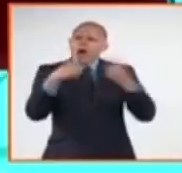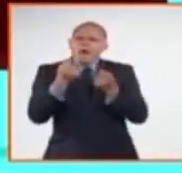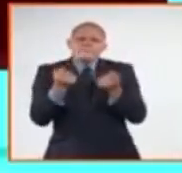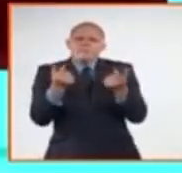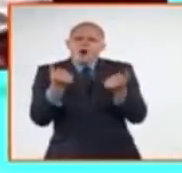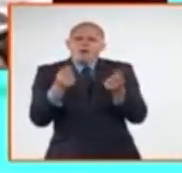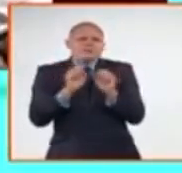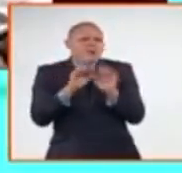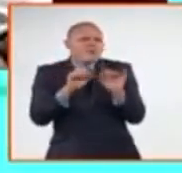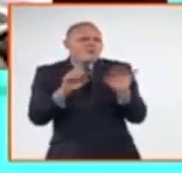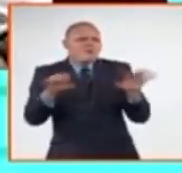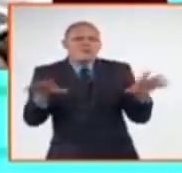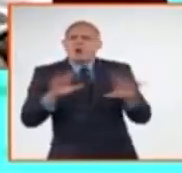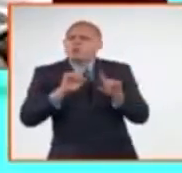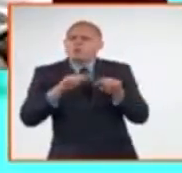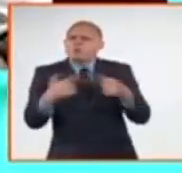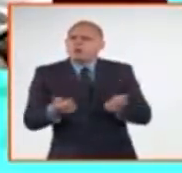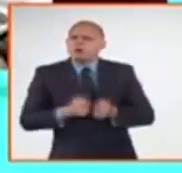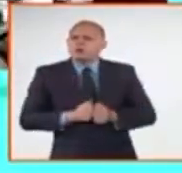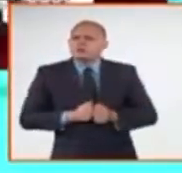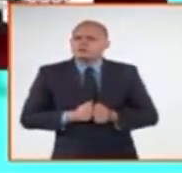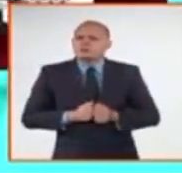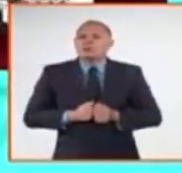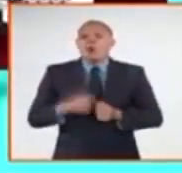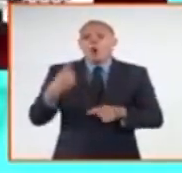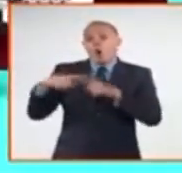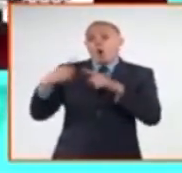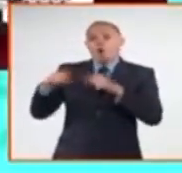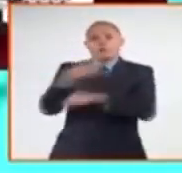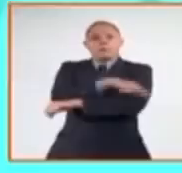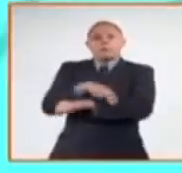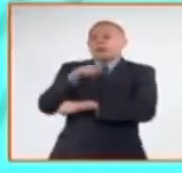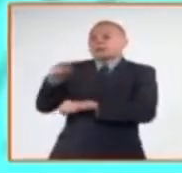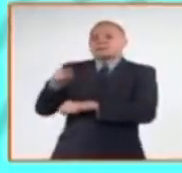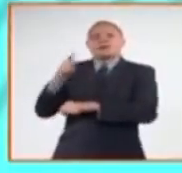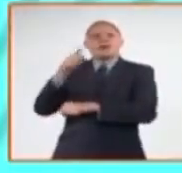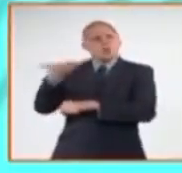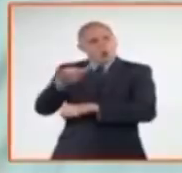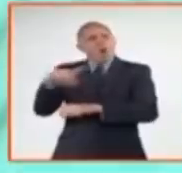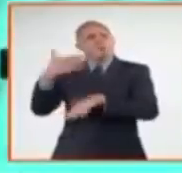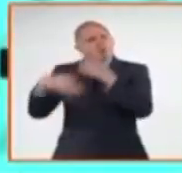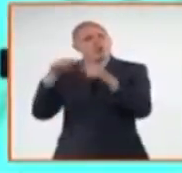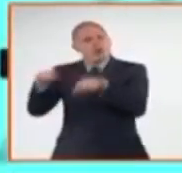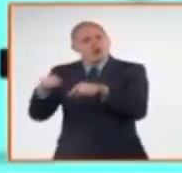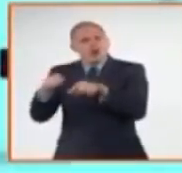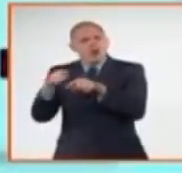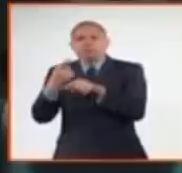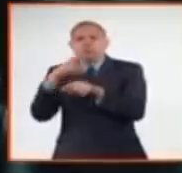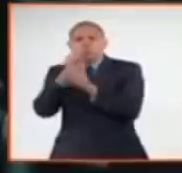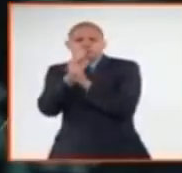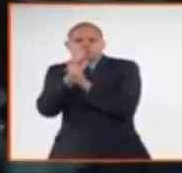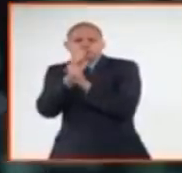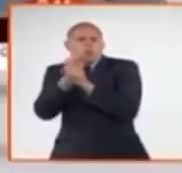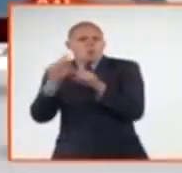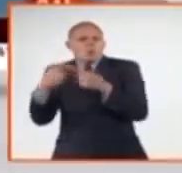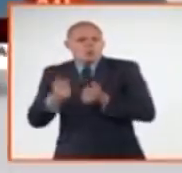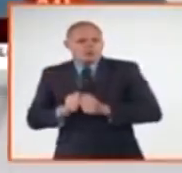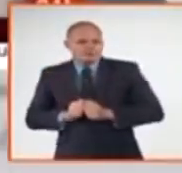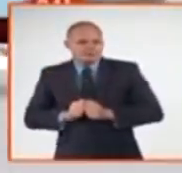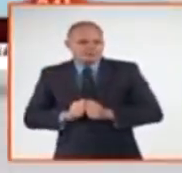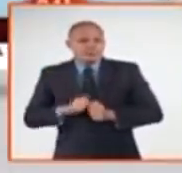son bien complejas en otros lares se hablará esta noche en con filo desde la televisión